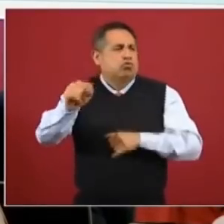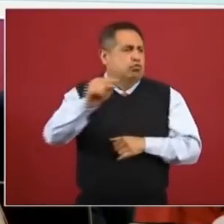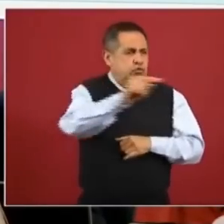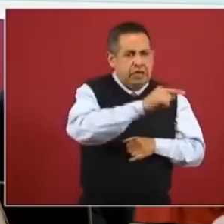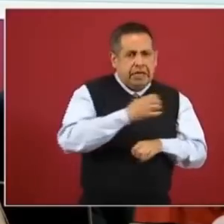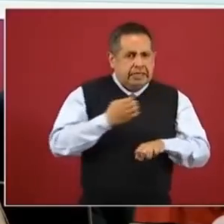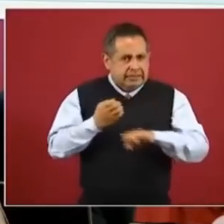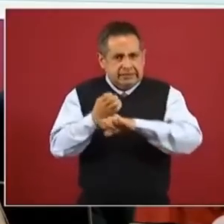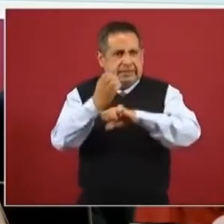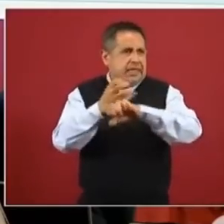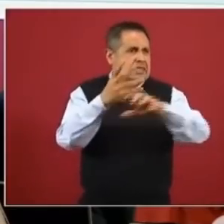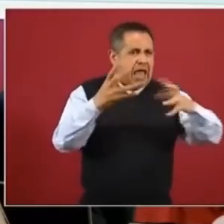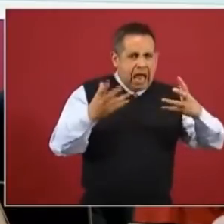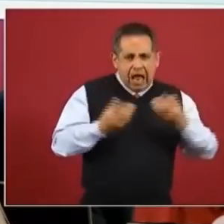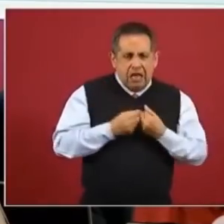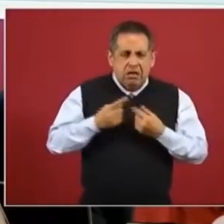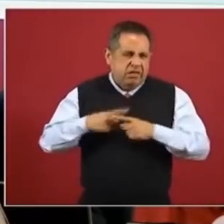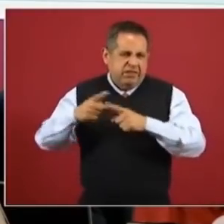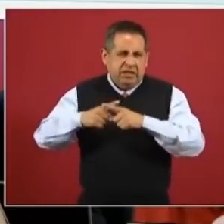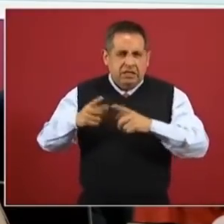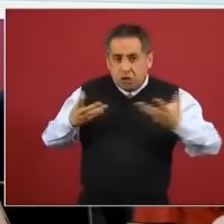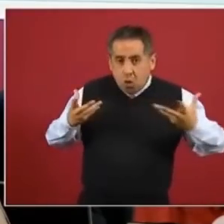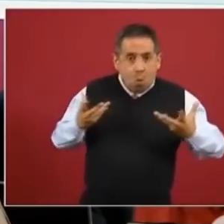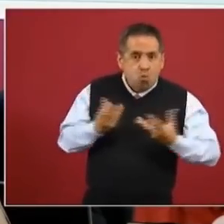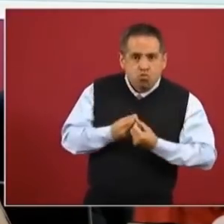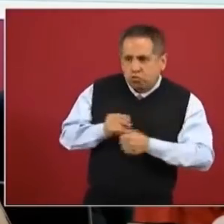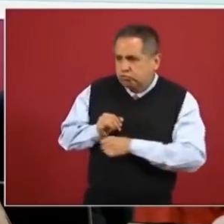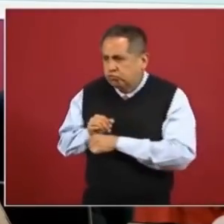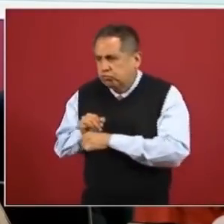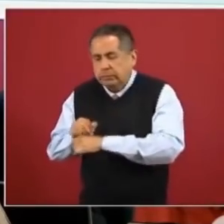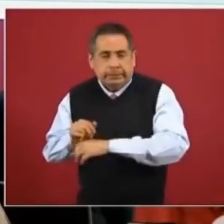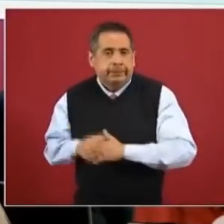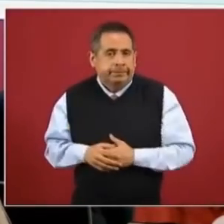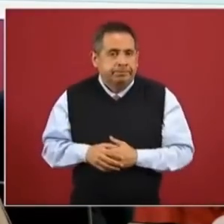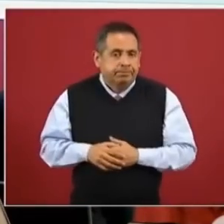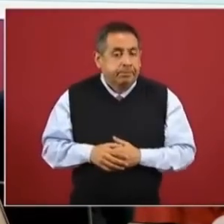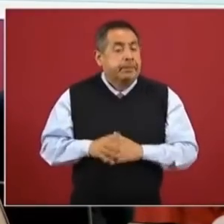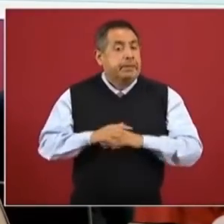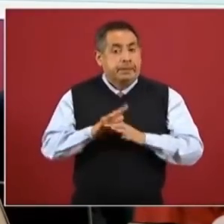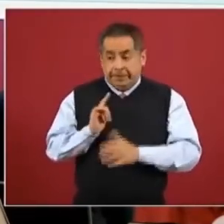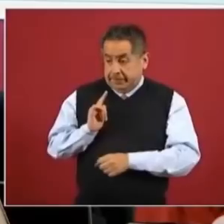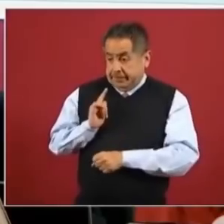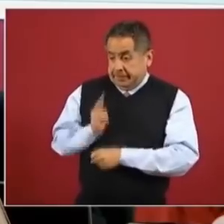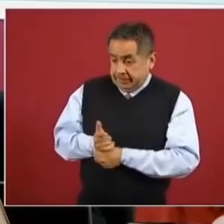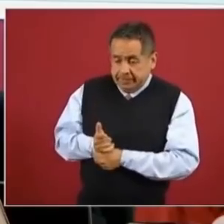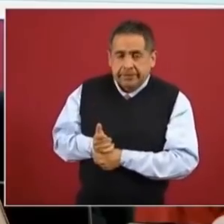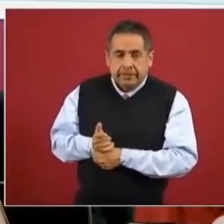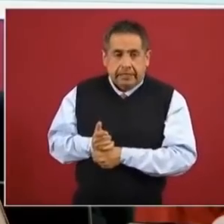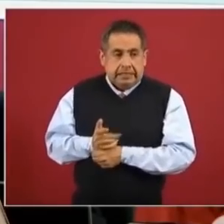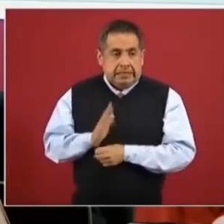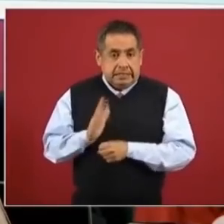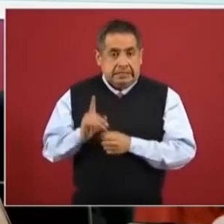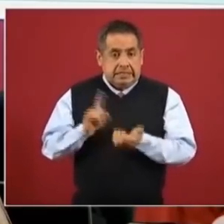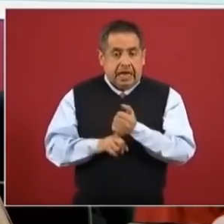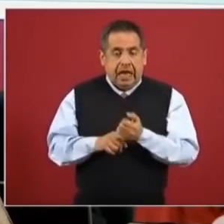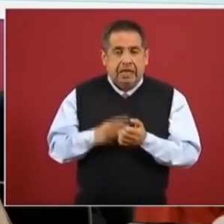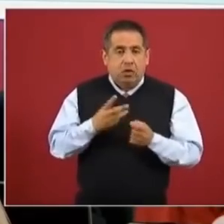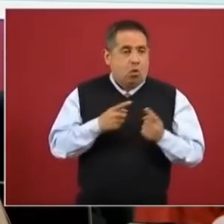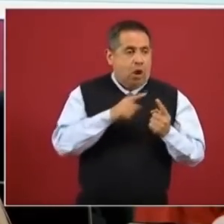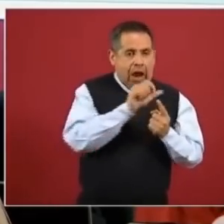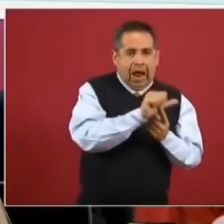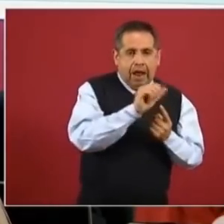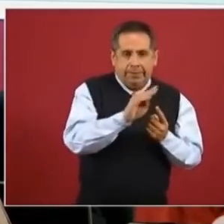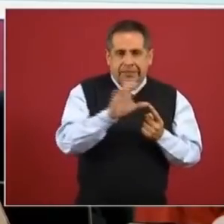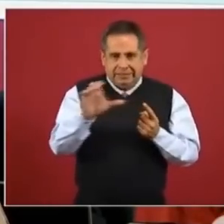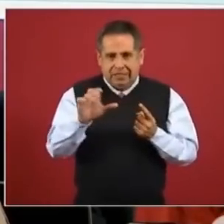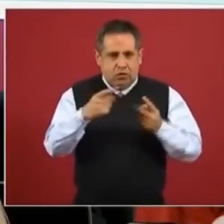nivel estatal o a nivel jurisdiccional. Entonces, una vez que nosotros completamos este primer círculo de 3 pasos,